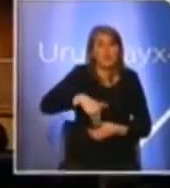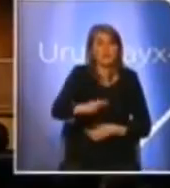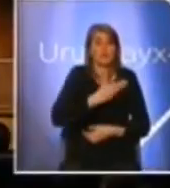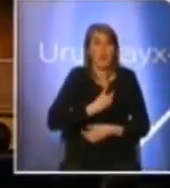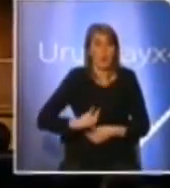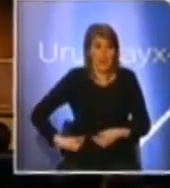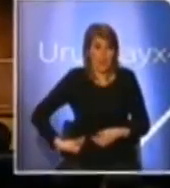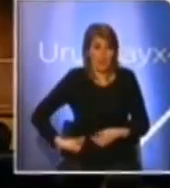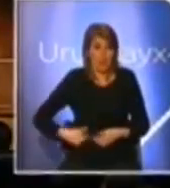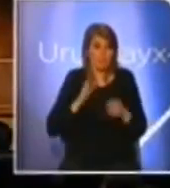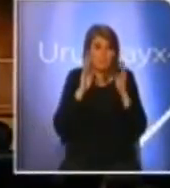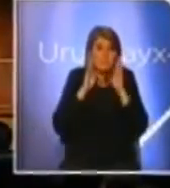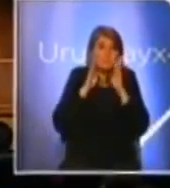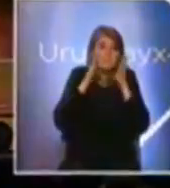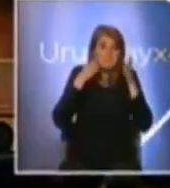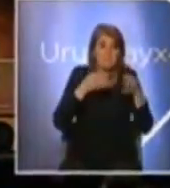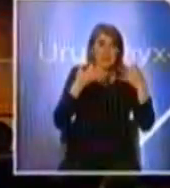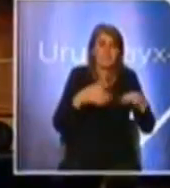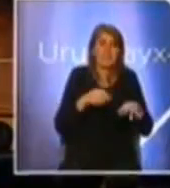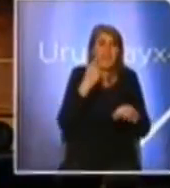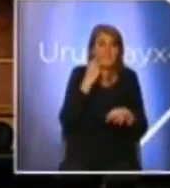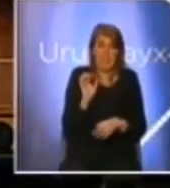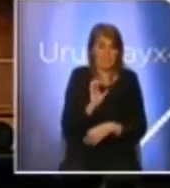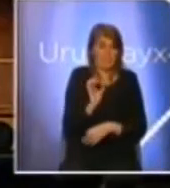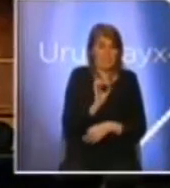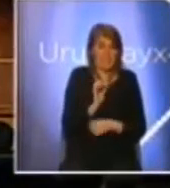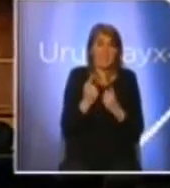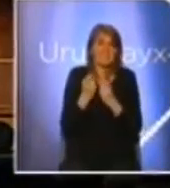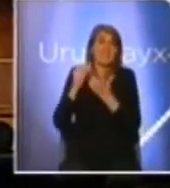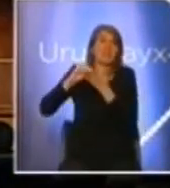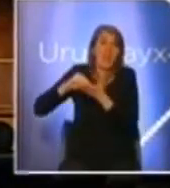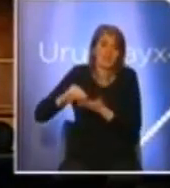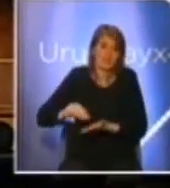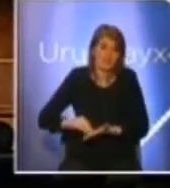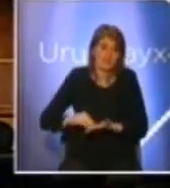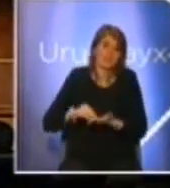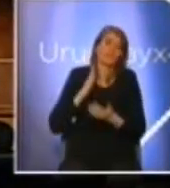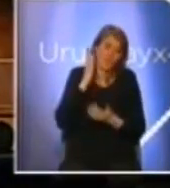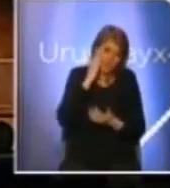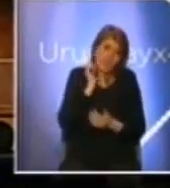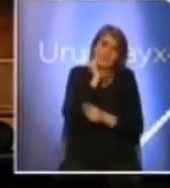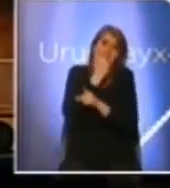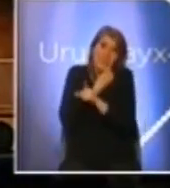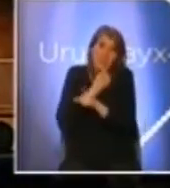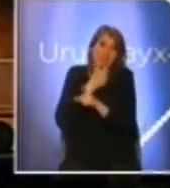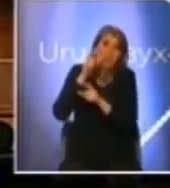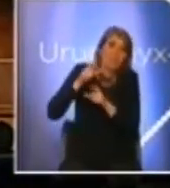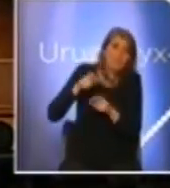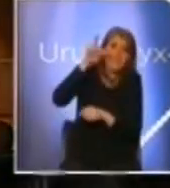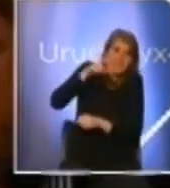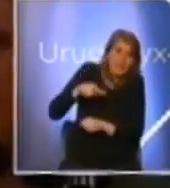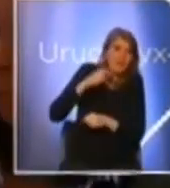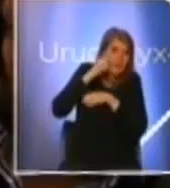mucha importancia a que los emprendedores tuvieran acceso a esos datos. Por supuesto que hay temas de confidencialidad, privacidad, etcétera, que hay que